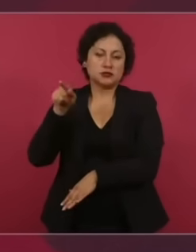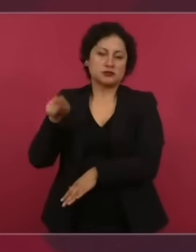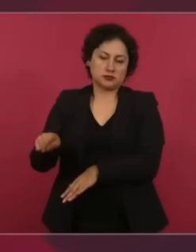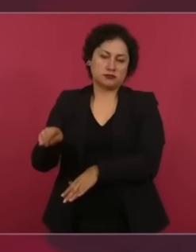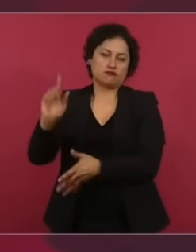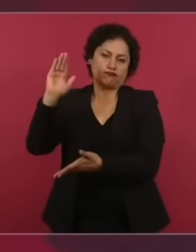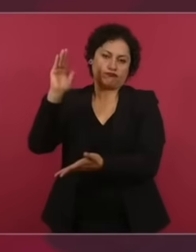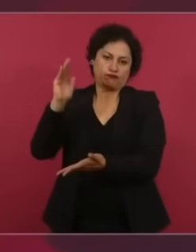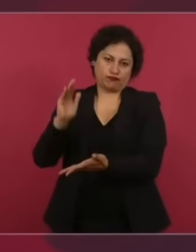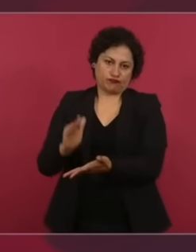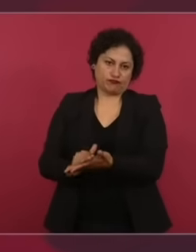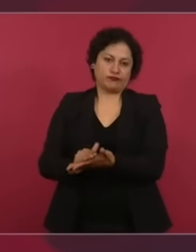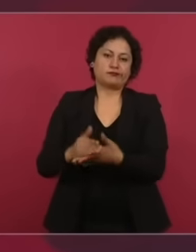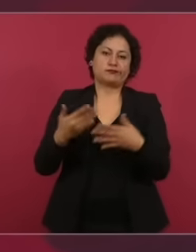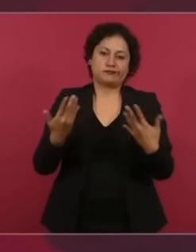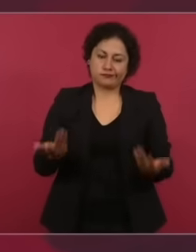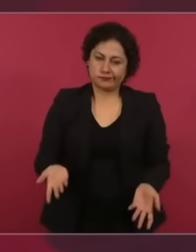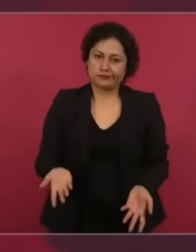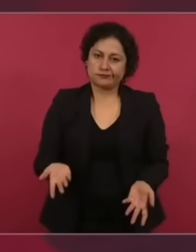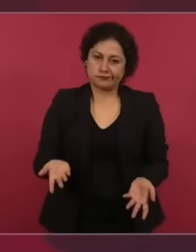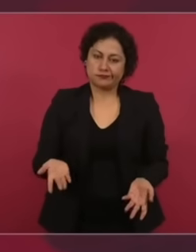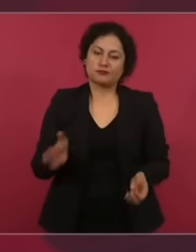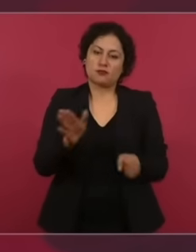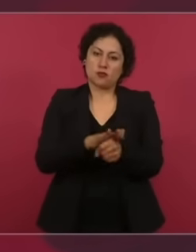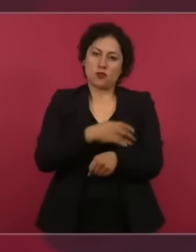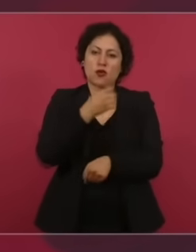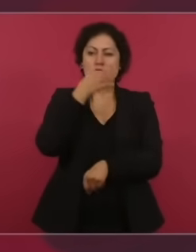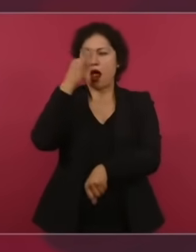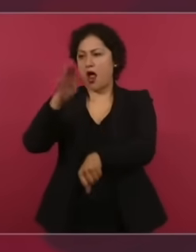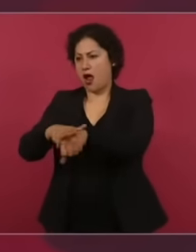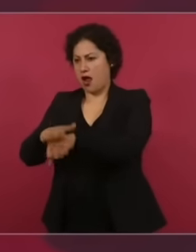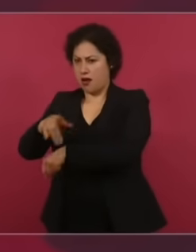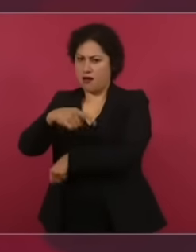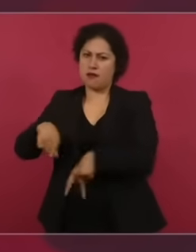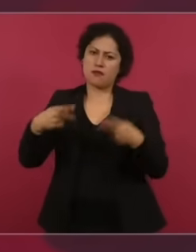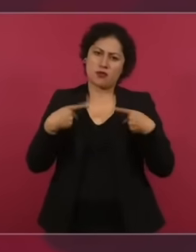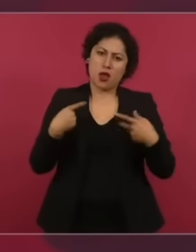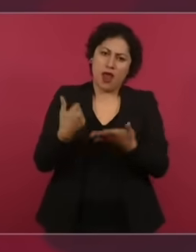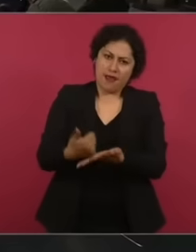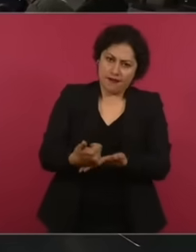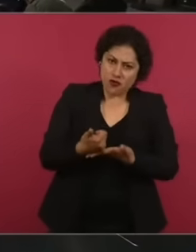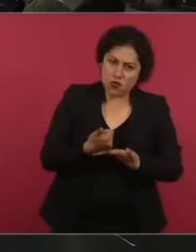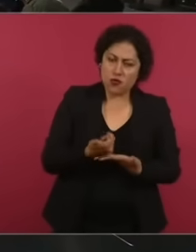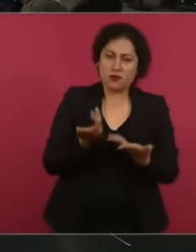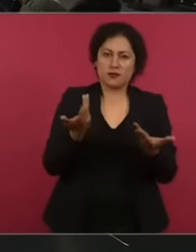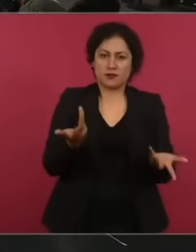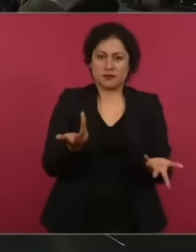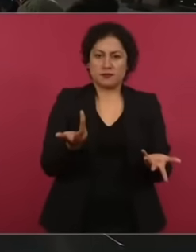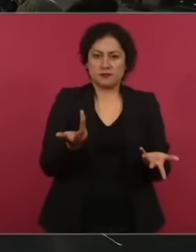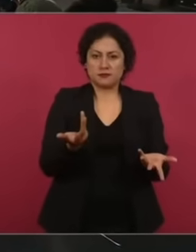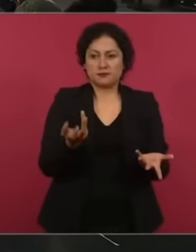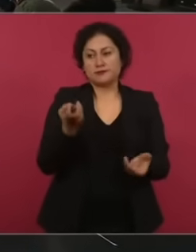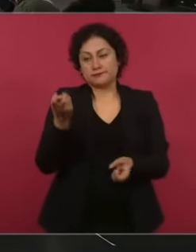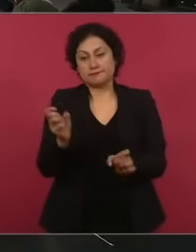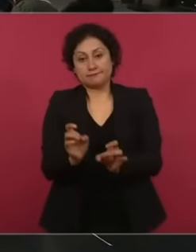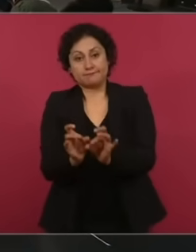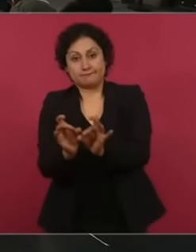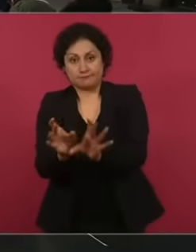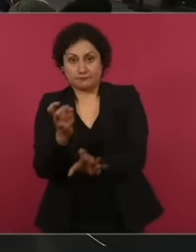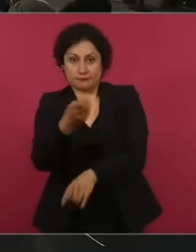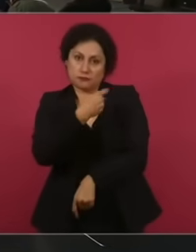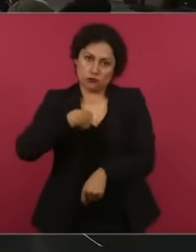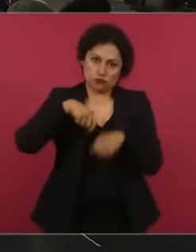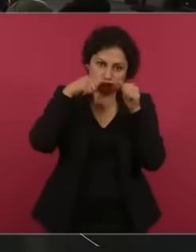Entonces, que la gente nos ayude. Pero todo esto es lo que vemos. Y el domingo,